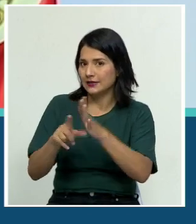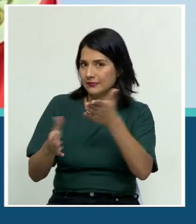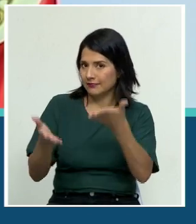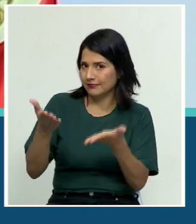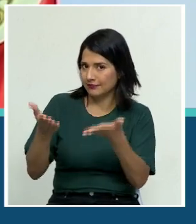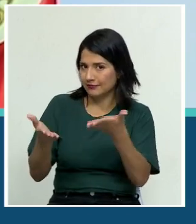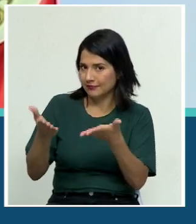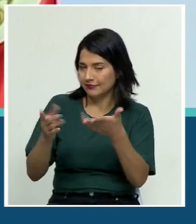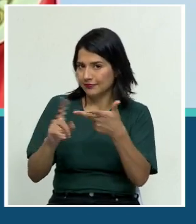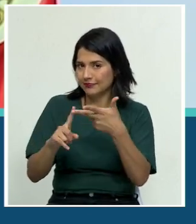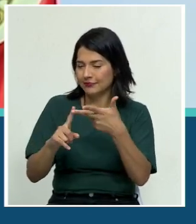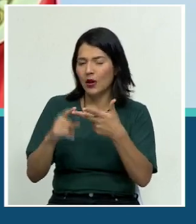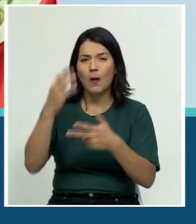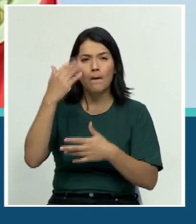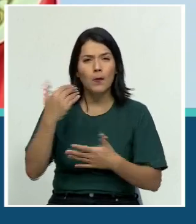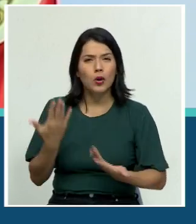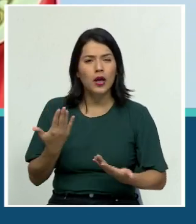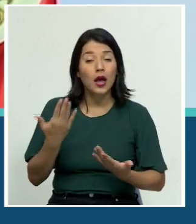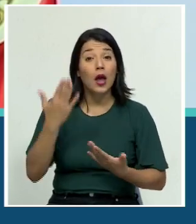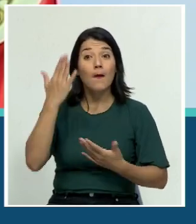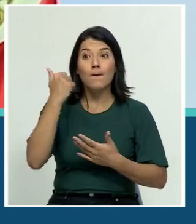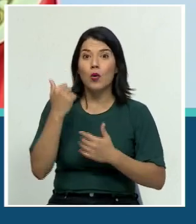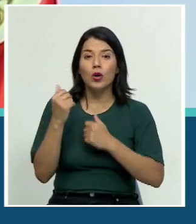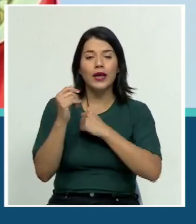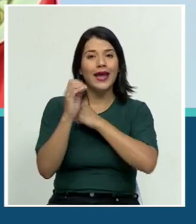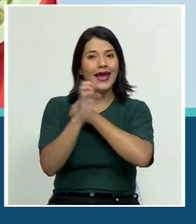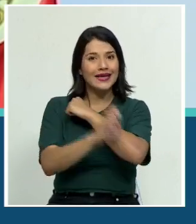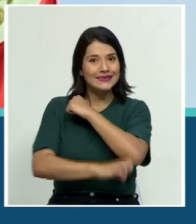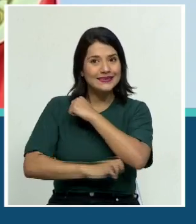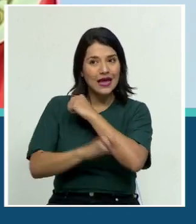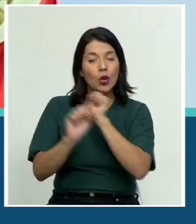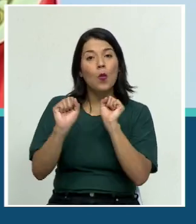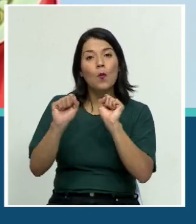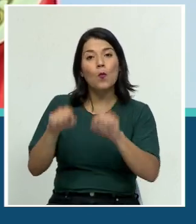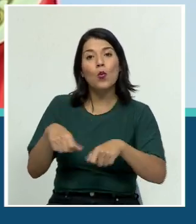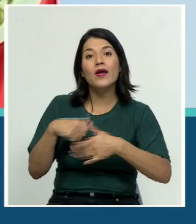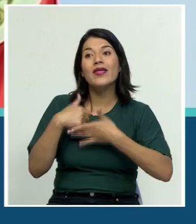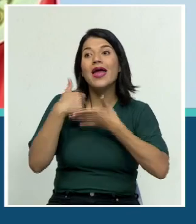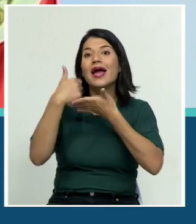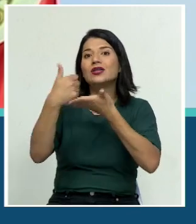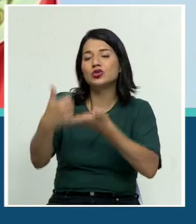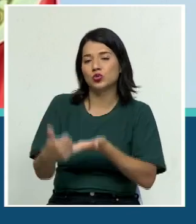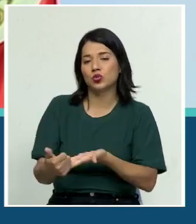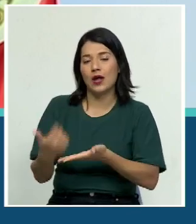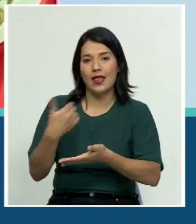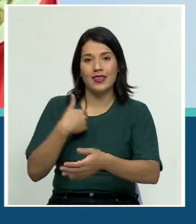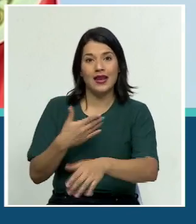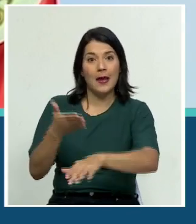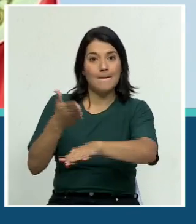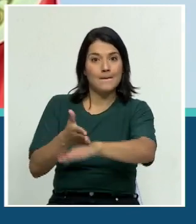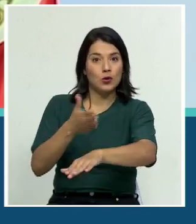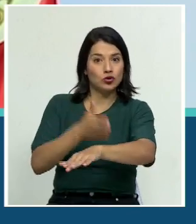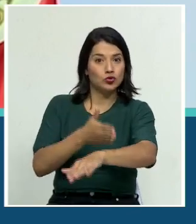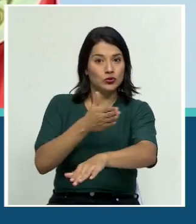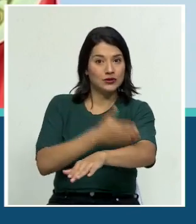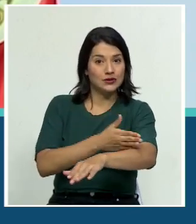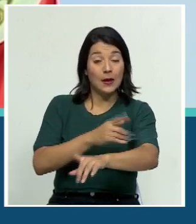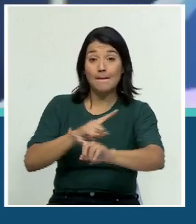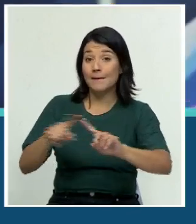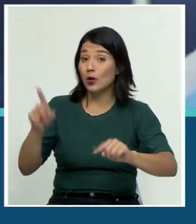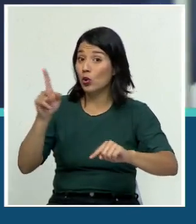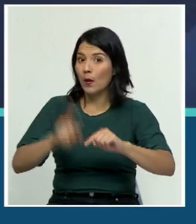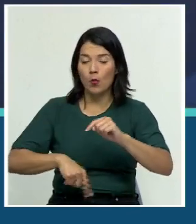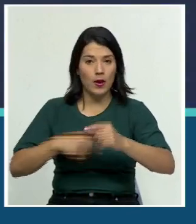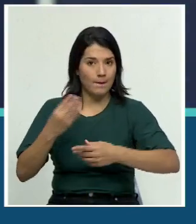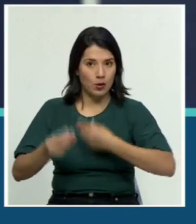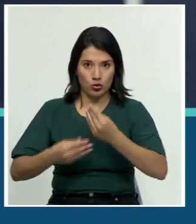Porque el Estado puede contribuir a generar prosperidad, pero no la puede generar.